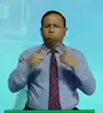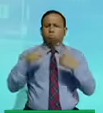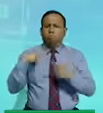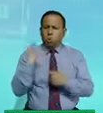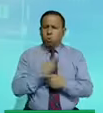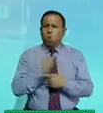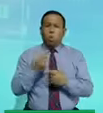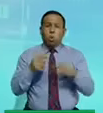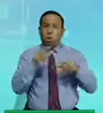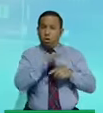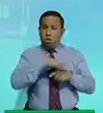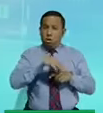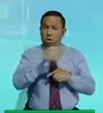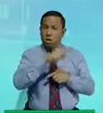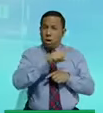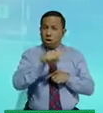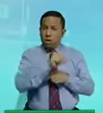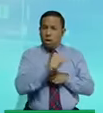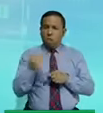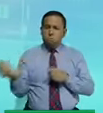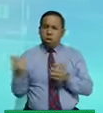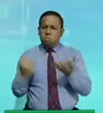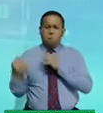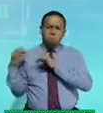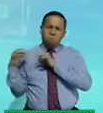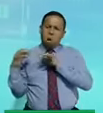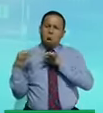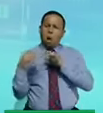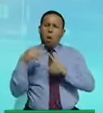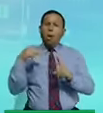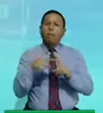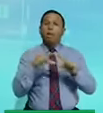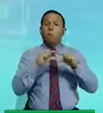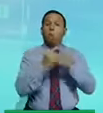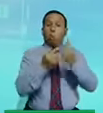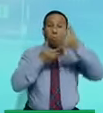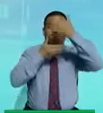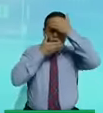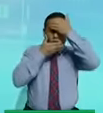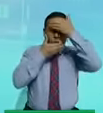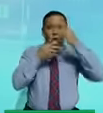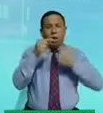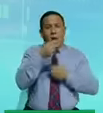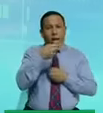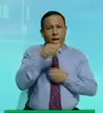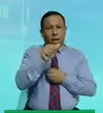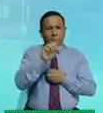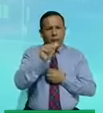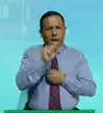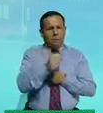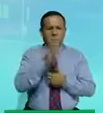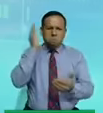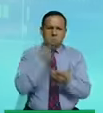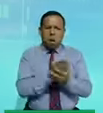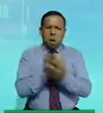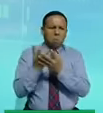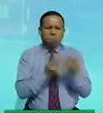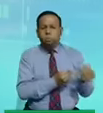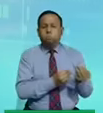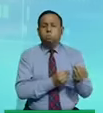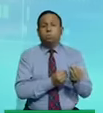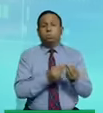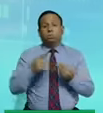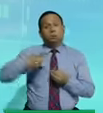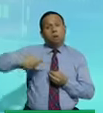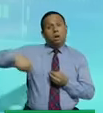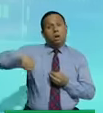el objetivo de erradicar al grupo terrorista palestino Hamas. Las fuerzas israelíes divulgaron un video de